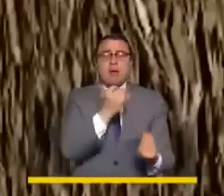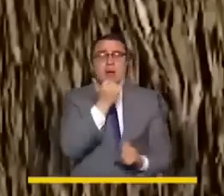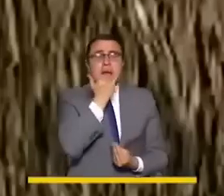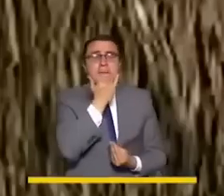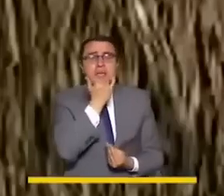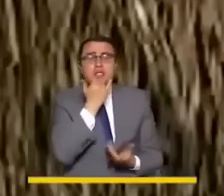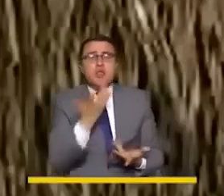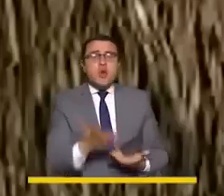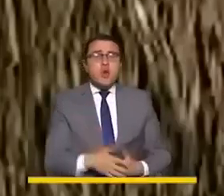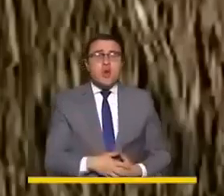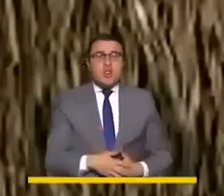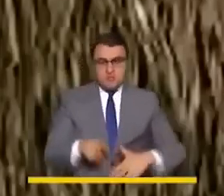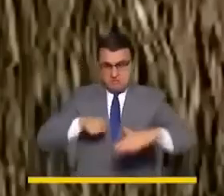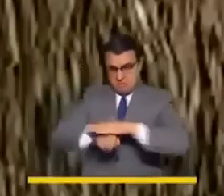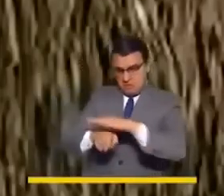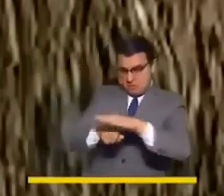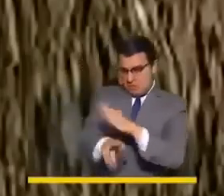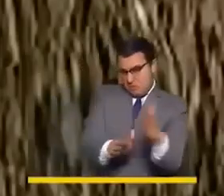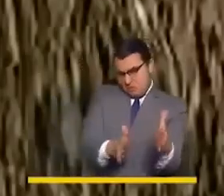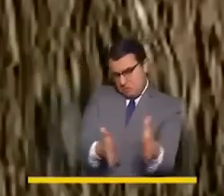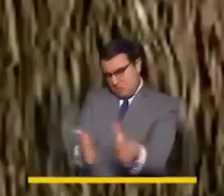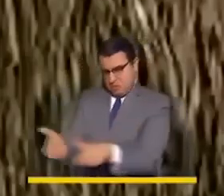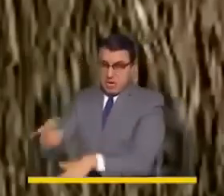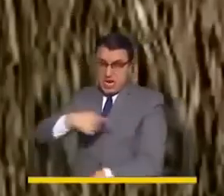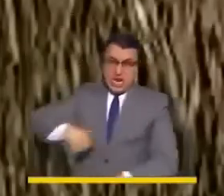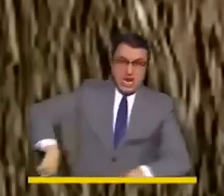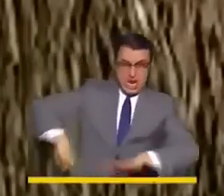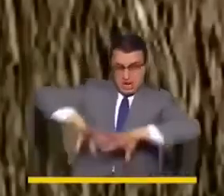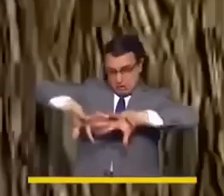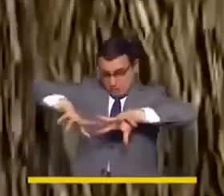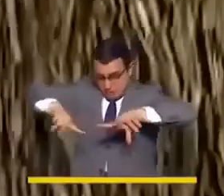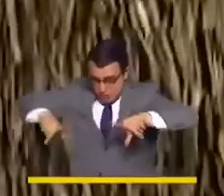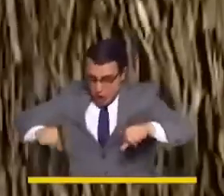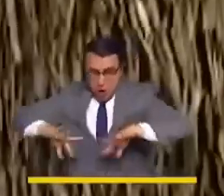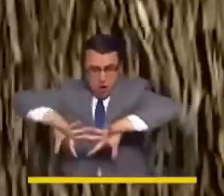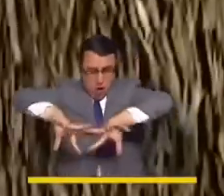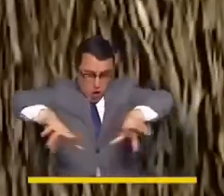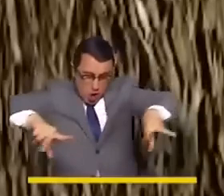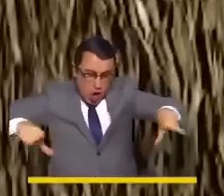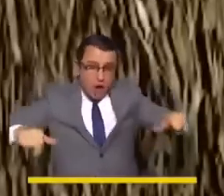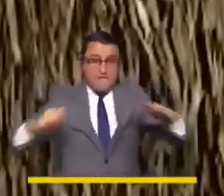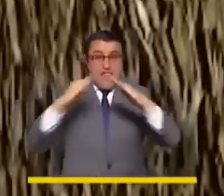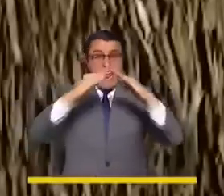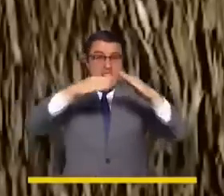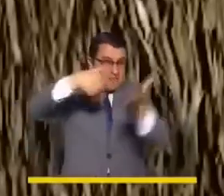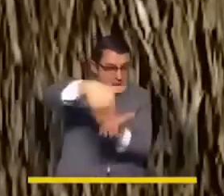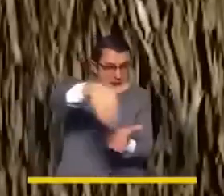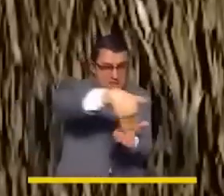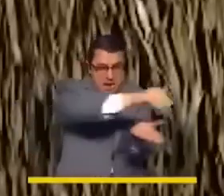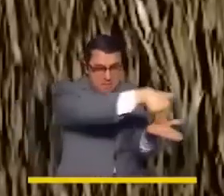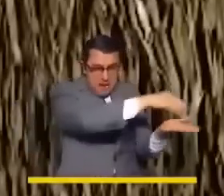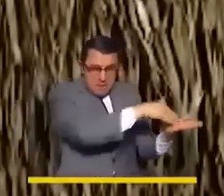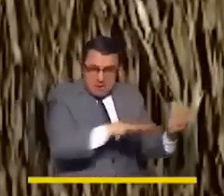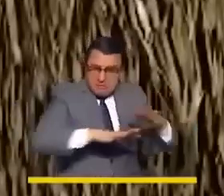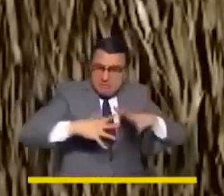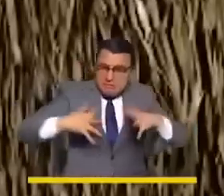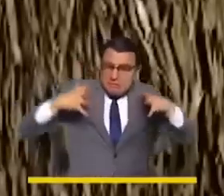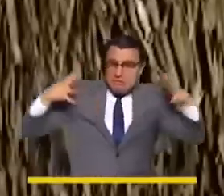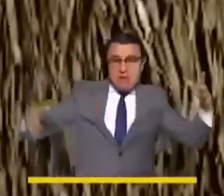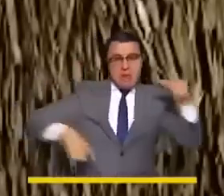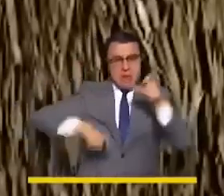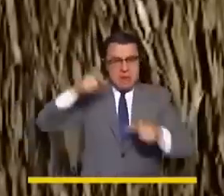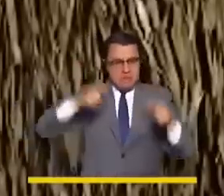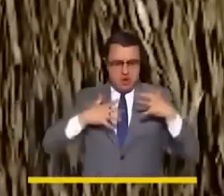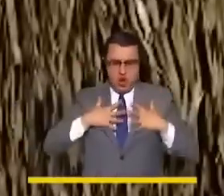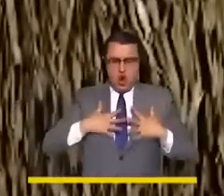Después de la masacre fueron despojando y despojando y desalojando y desalojando los hombres de